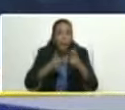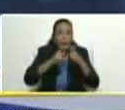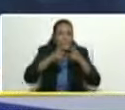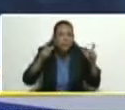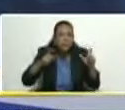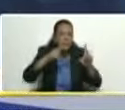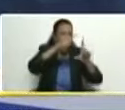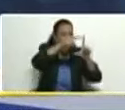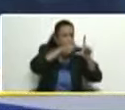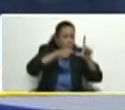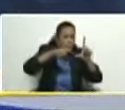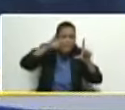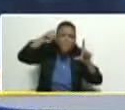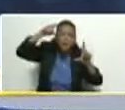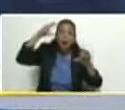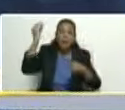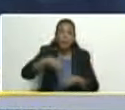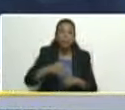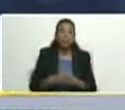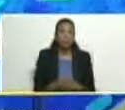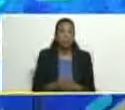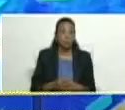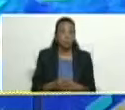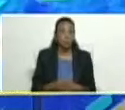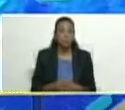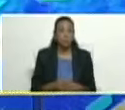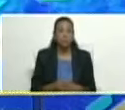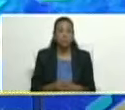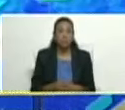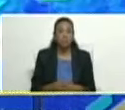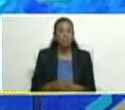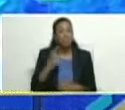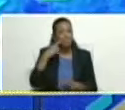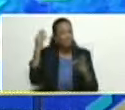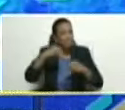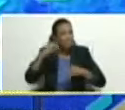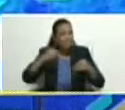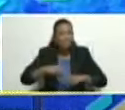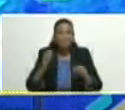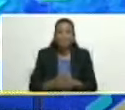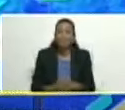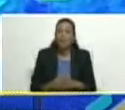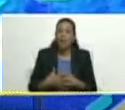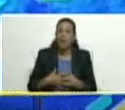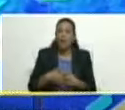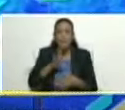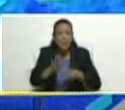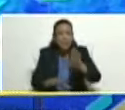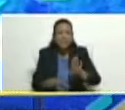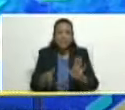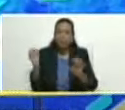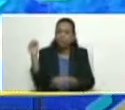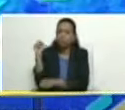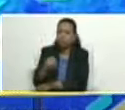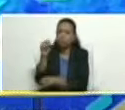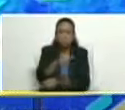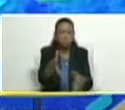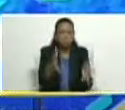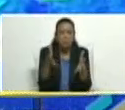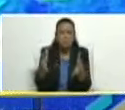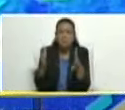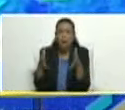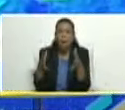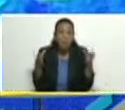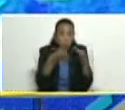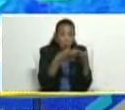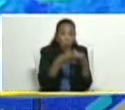hemos mejorado, presidente. Bueno, avanzar y vencer. También para que ese equipo esté